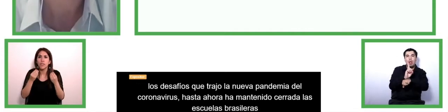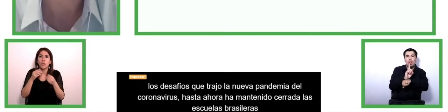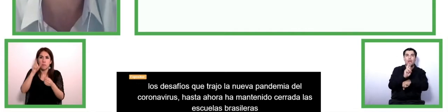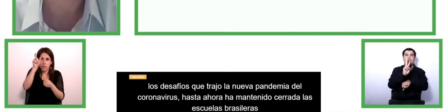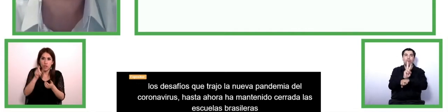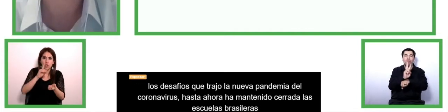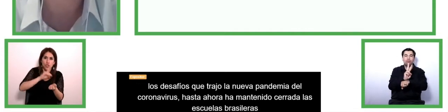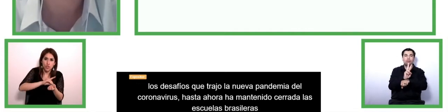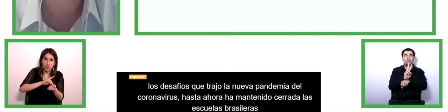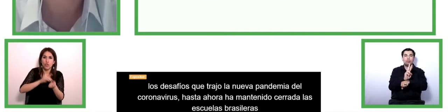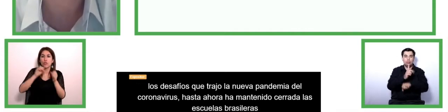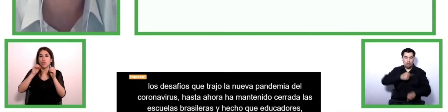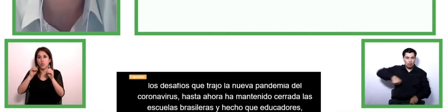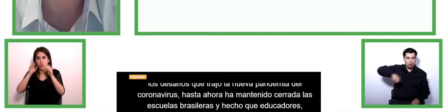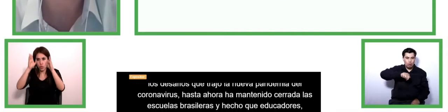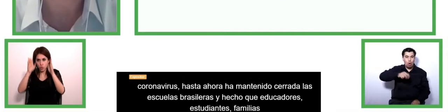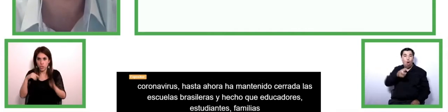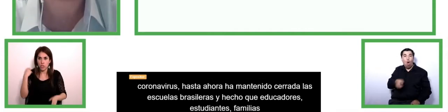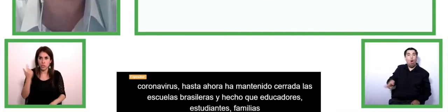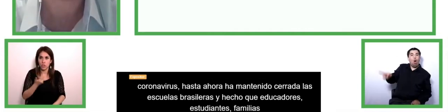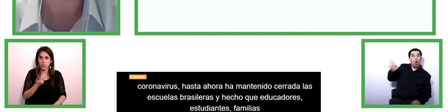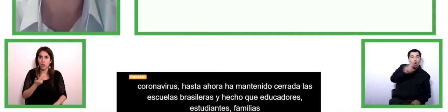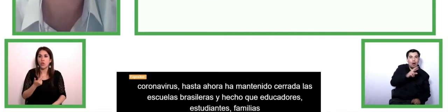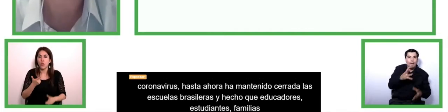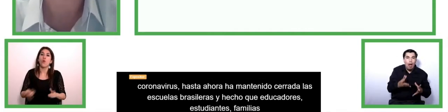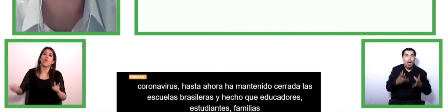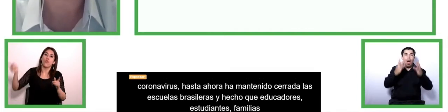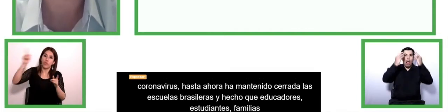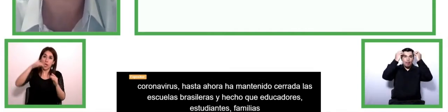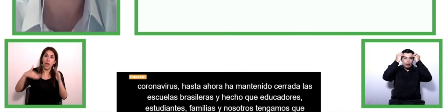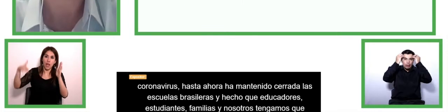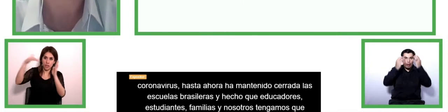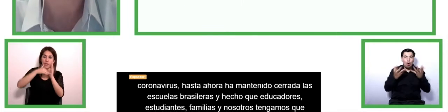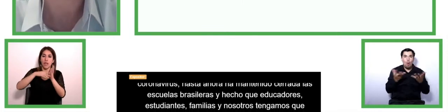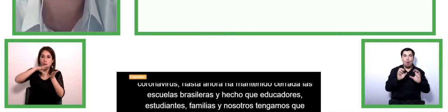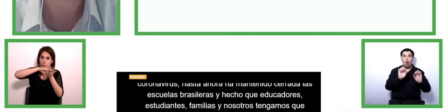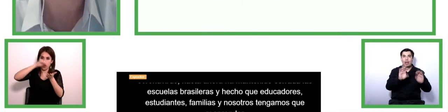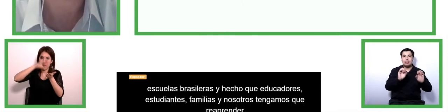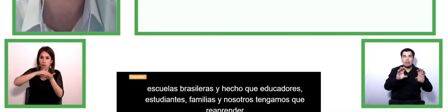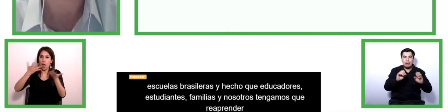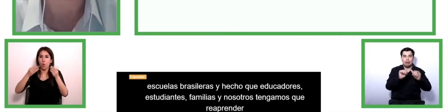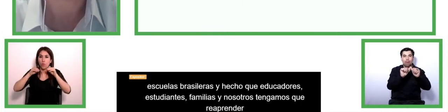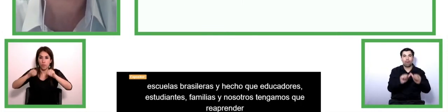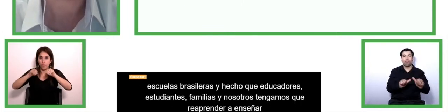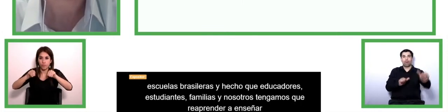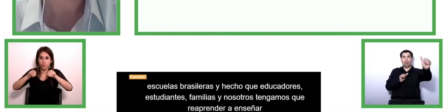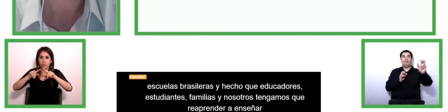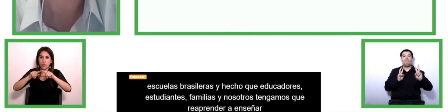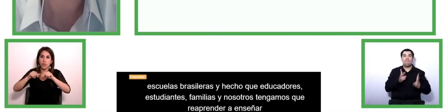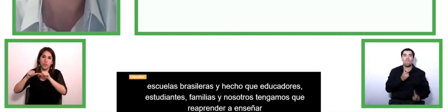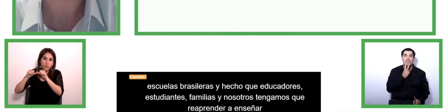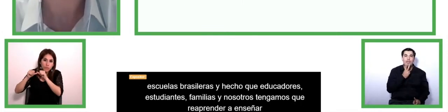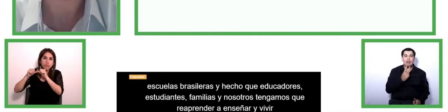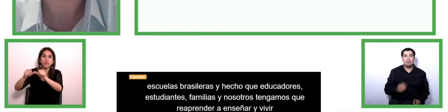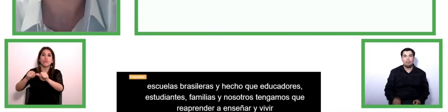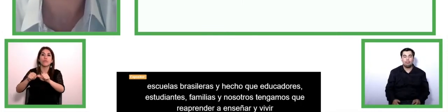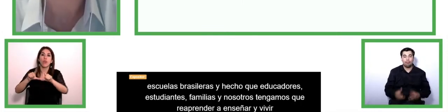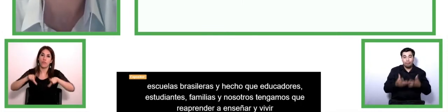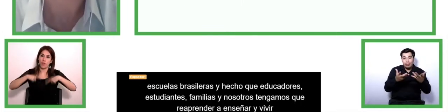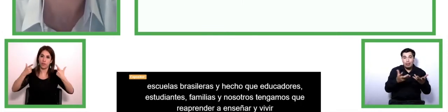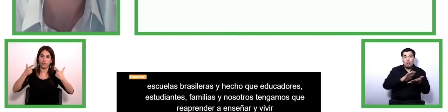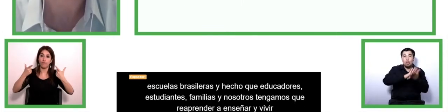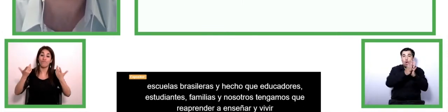mismos tengamos que reaprender a aprender, a enseñar y a vivir a distancia. Por supuesto, todas